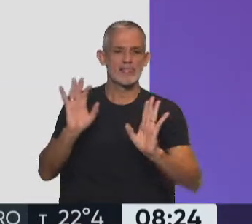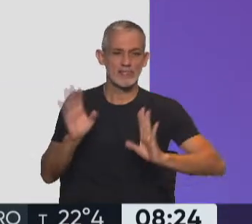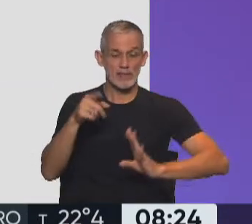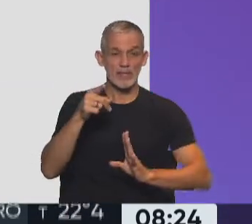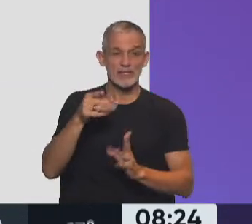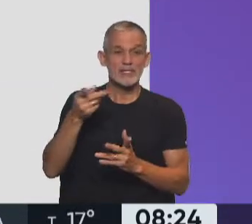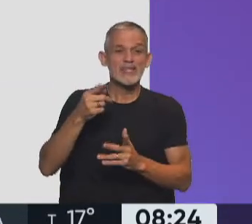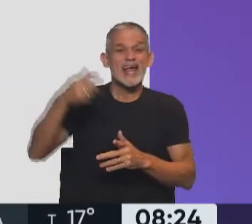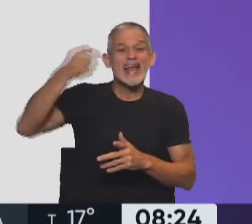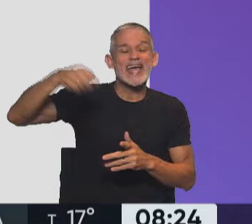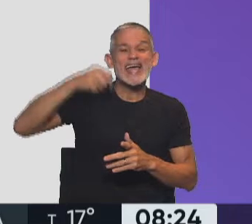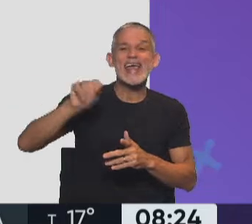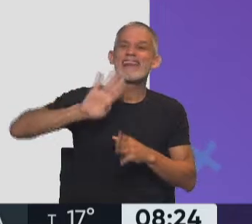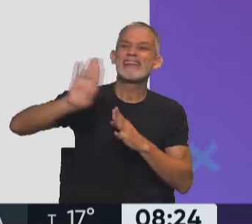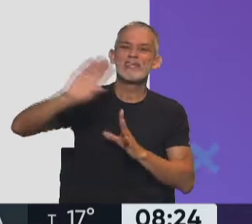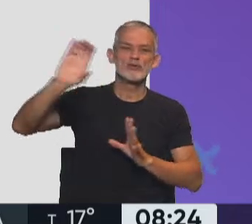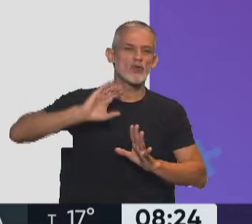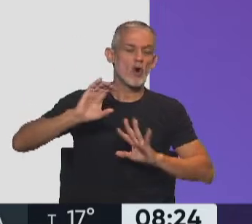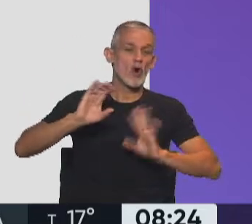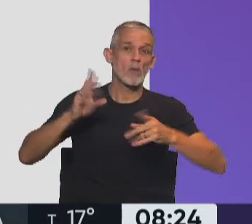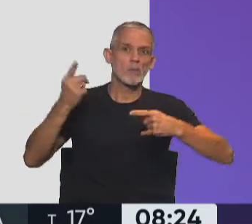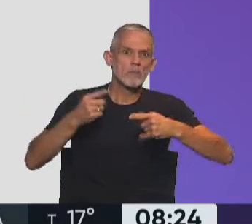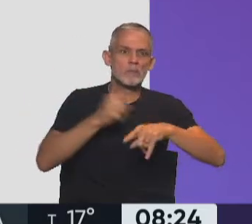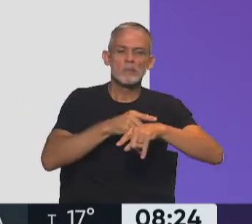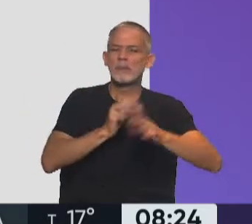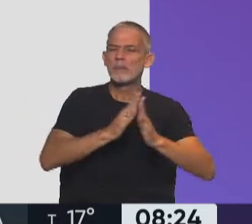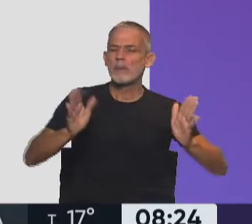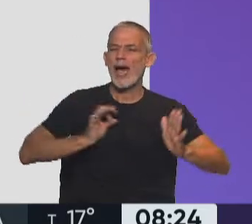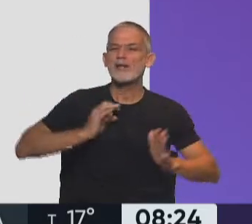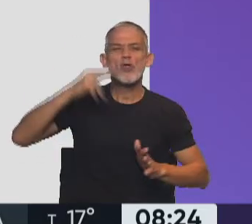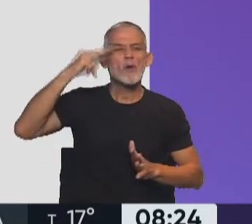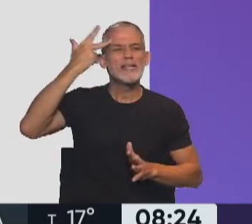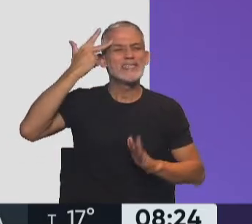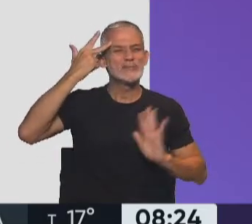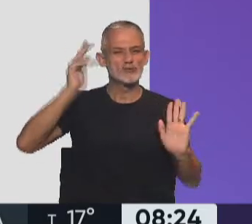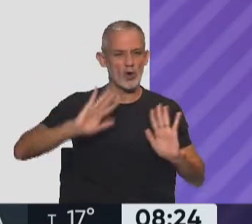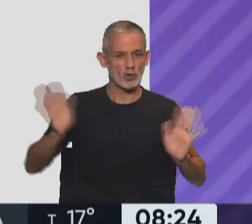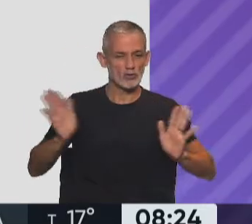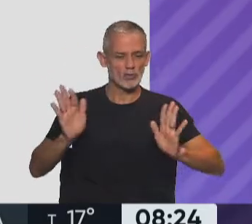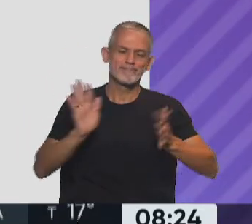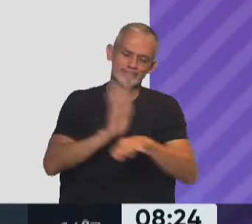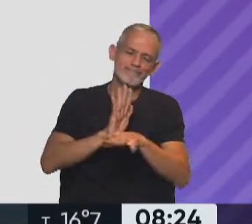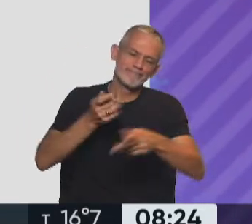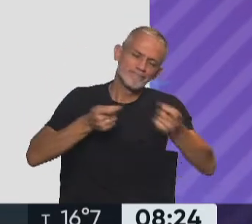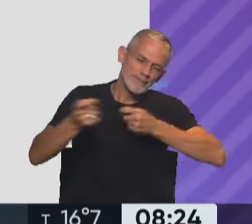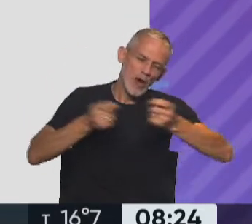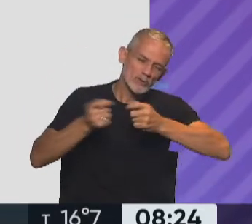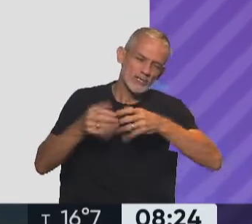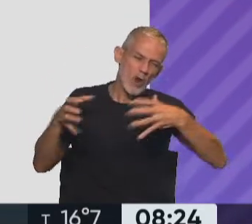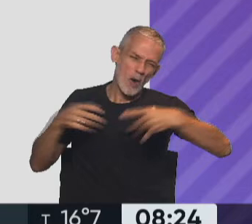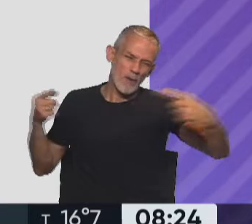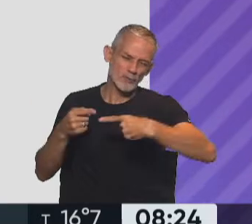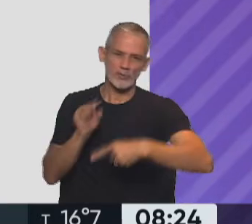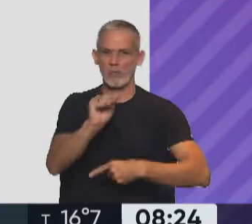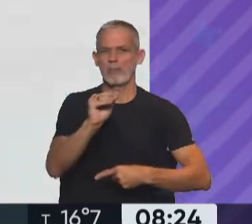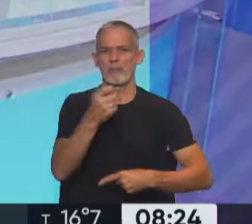del crédito stand-by celebrado oportunamente en 2018. Esto ha sido parte de la negociación con la oposición, ¿no?